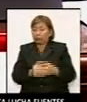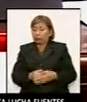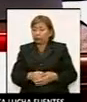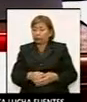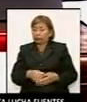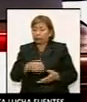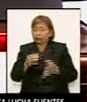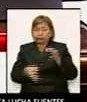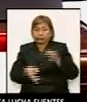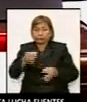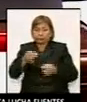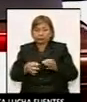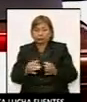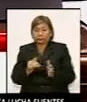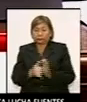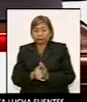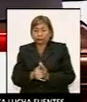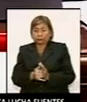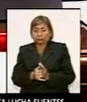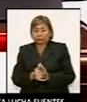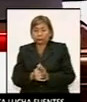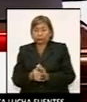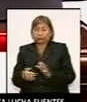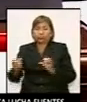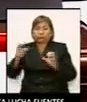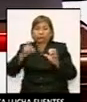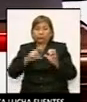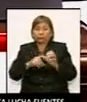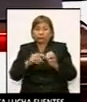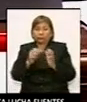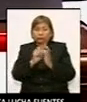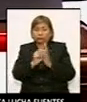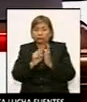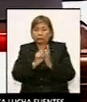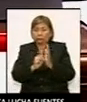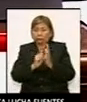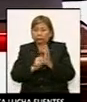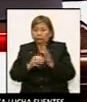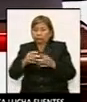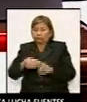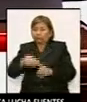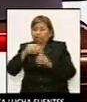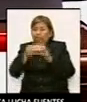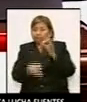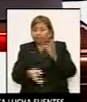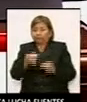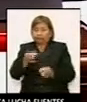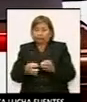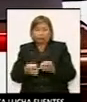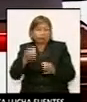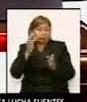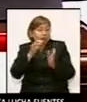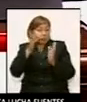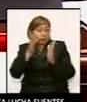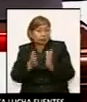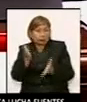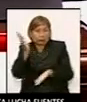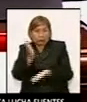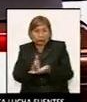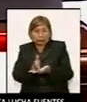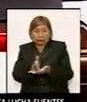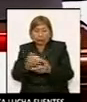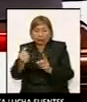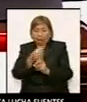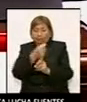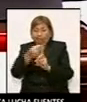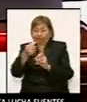Comisión de Justicia que fortalece la interoperabilidad en el Sistema Nacional Especializado de Justicia para la protección y sanción de la violencia contra